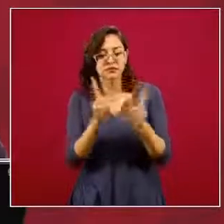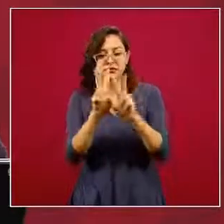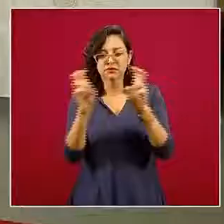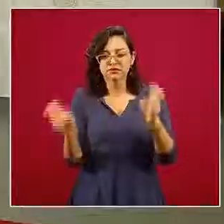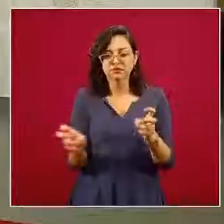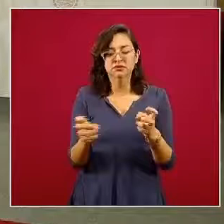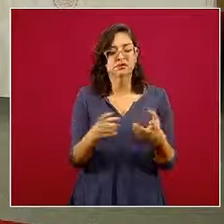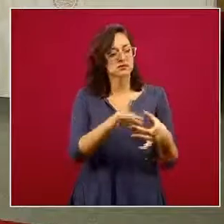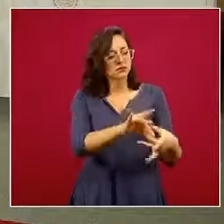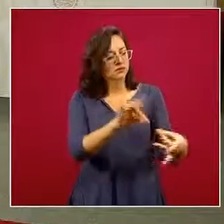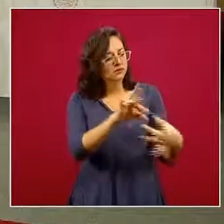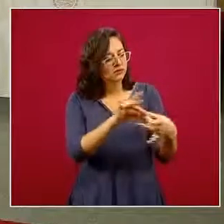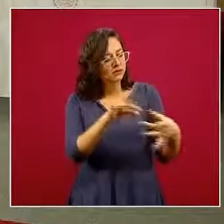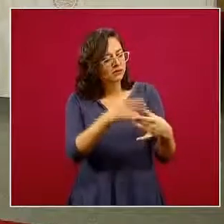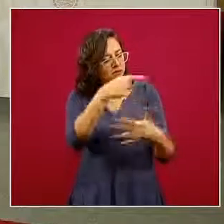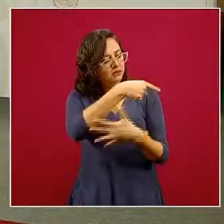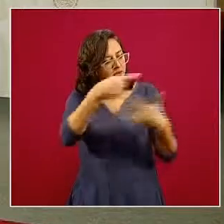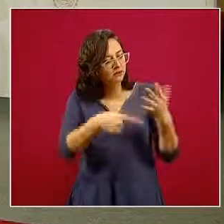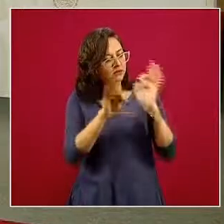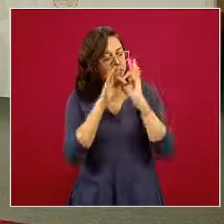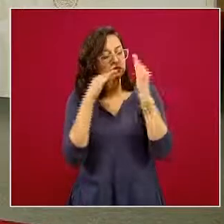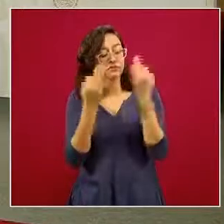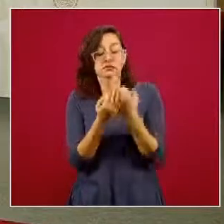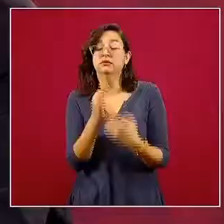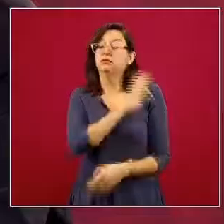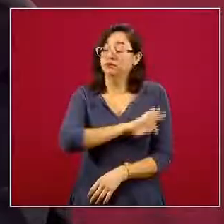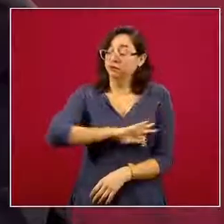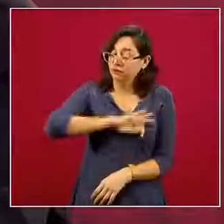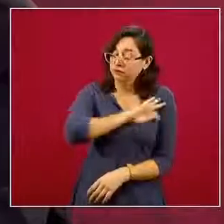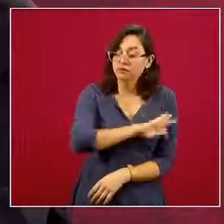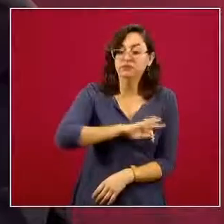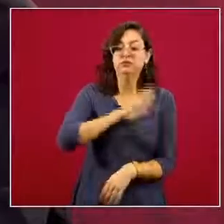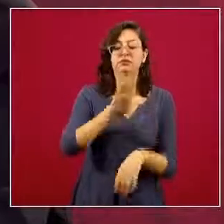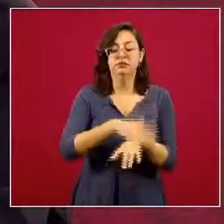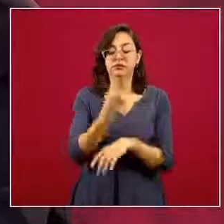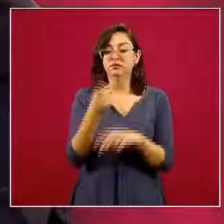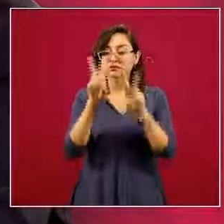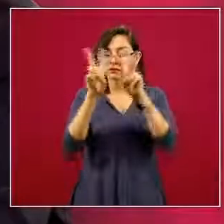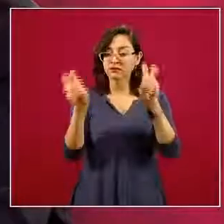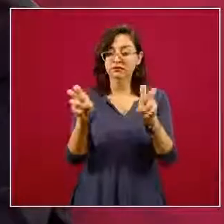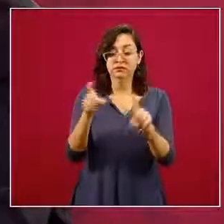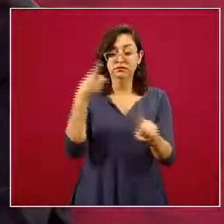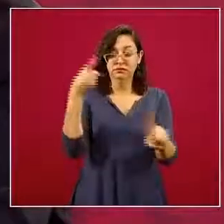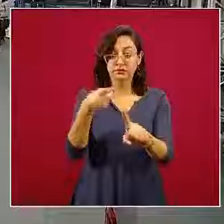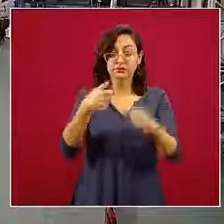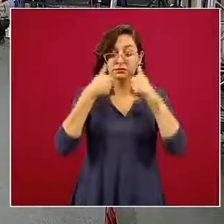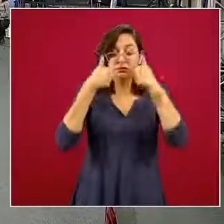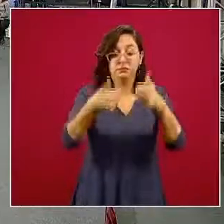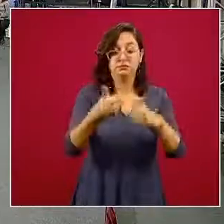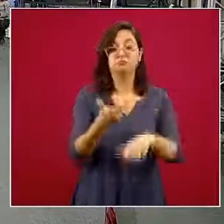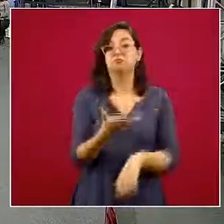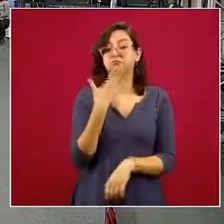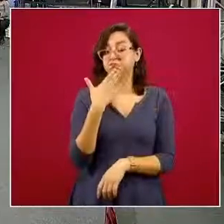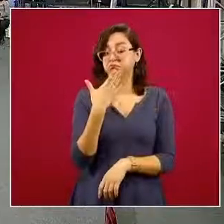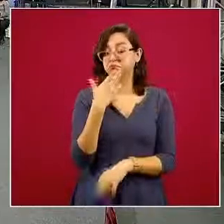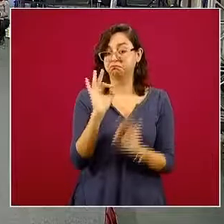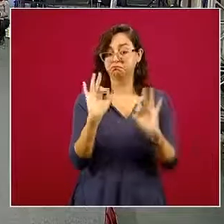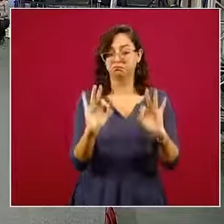me explicaban el modelo que están usando y lo felicito porque me parece un abordaje muy útil. Muchas